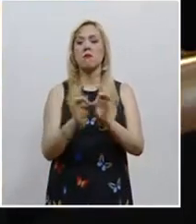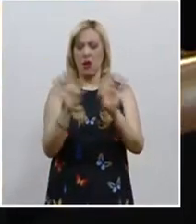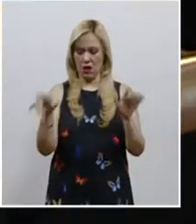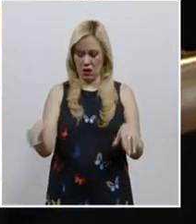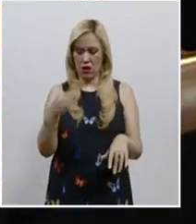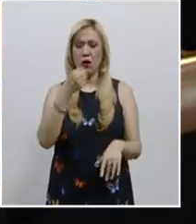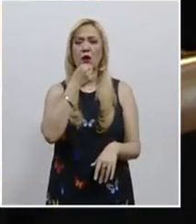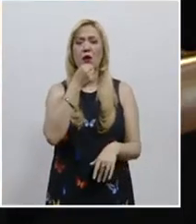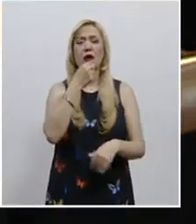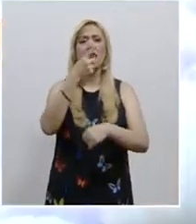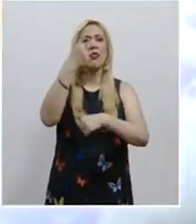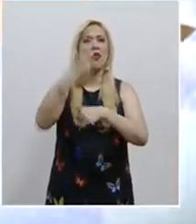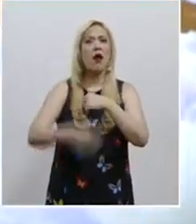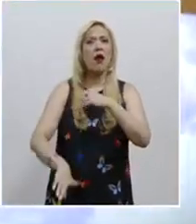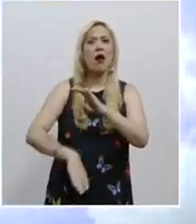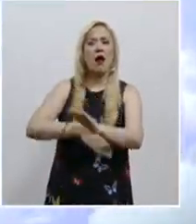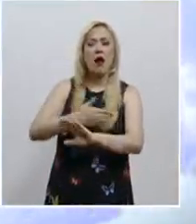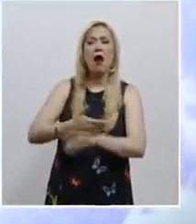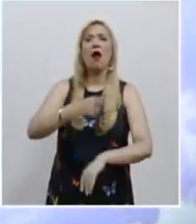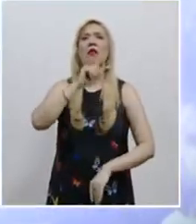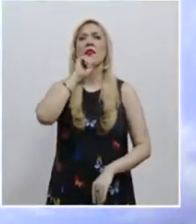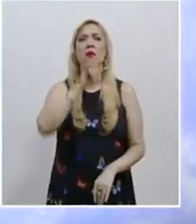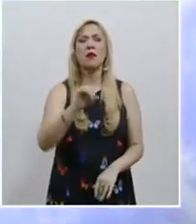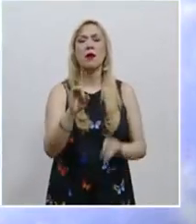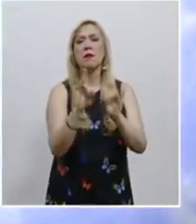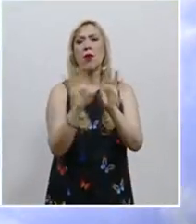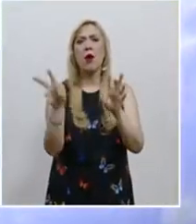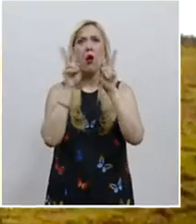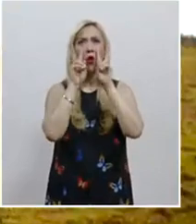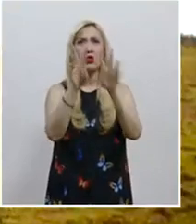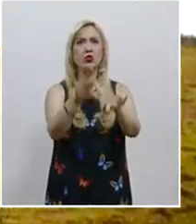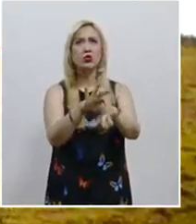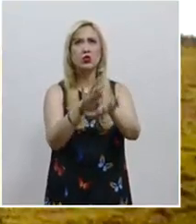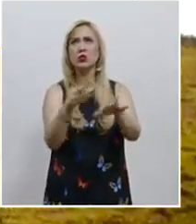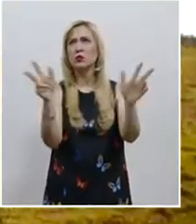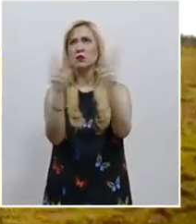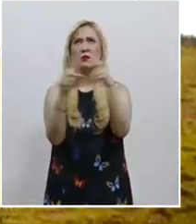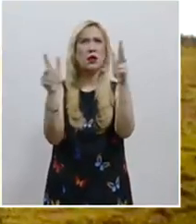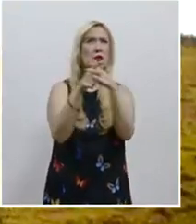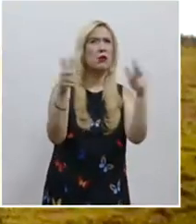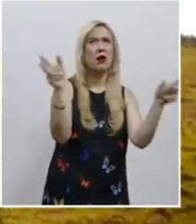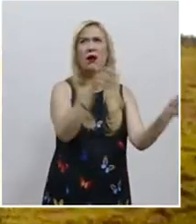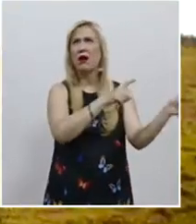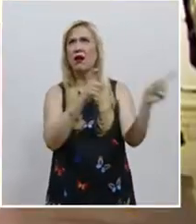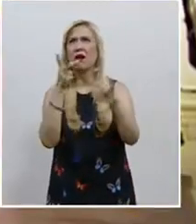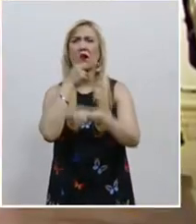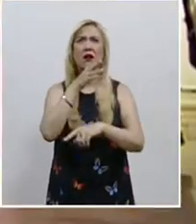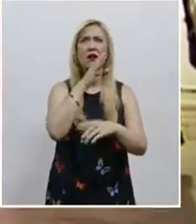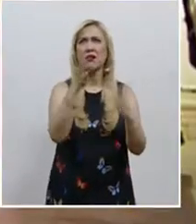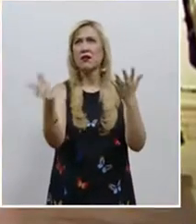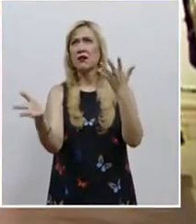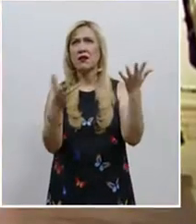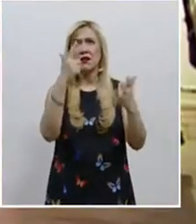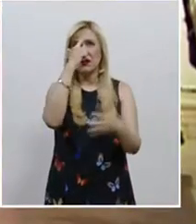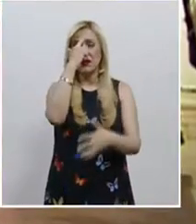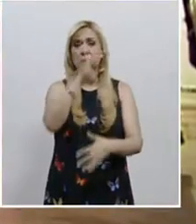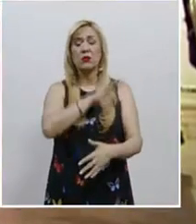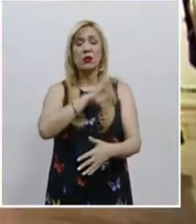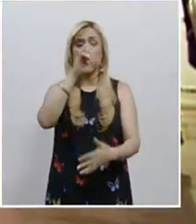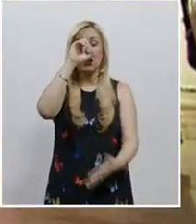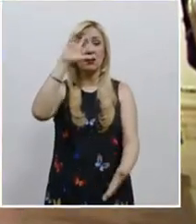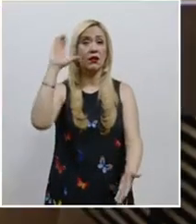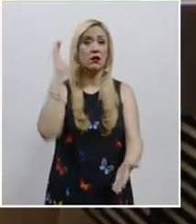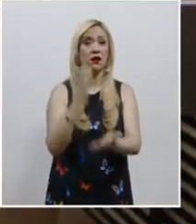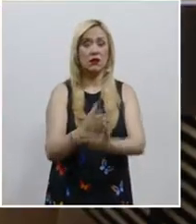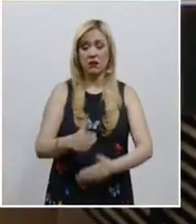víctima directa de un daño, sino también cuando es testigo de la violencia ejercida en el seno familiar, toda vez que ello puede afectar profundamente